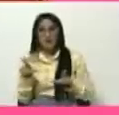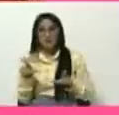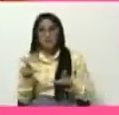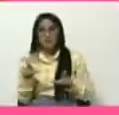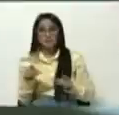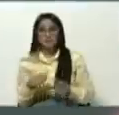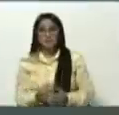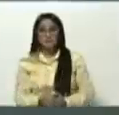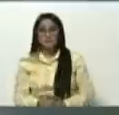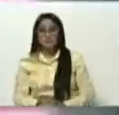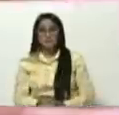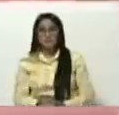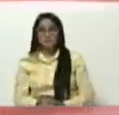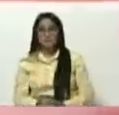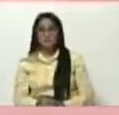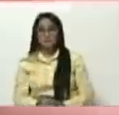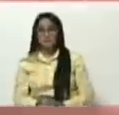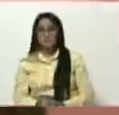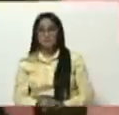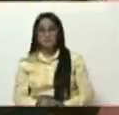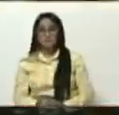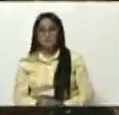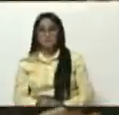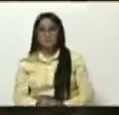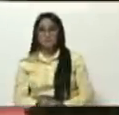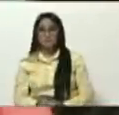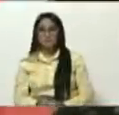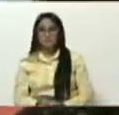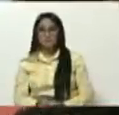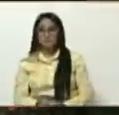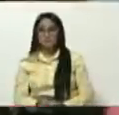Mándelo. Vamos a desenvainar la espada.